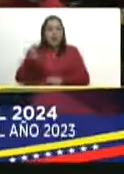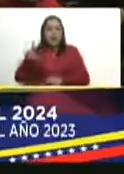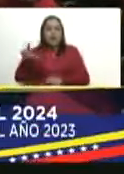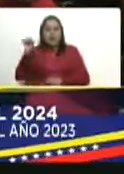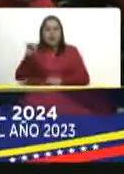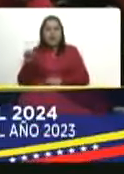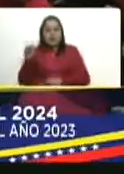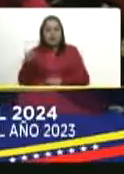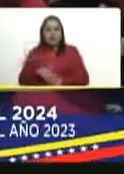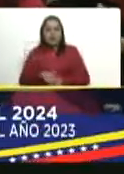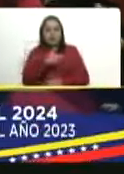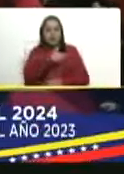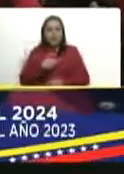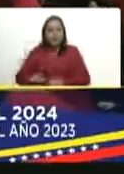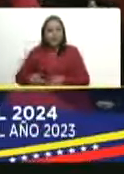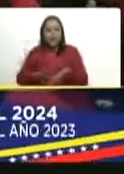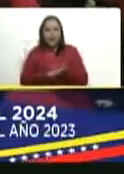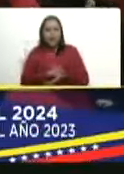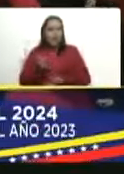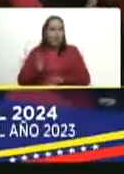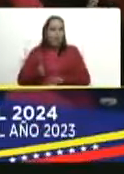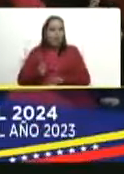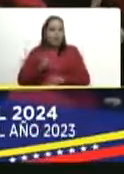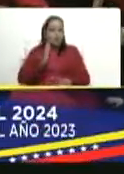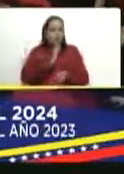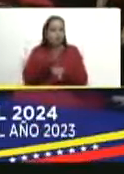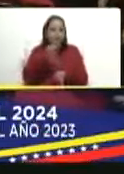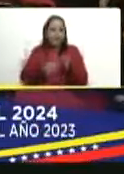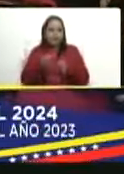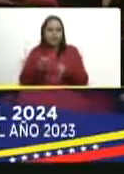la Sala de Casación Penal.